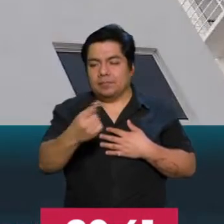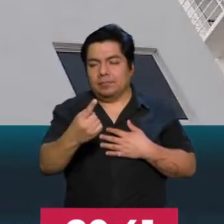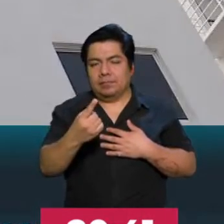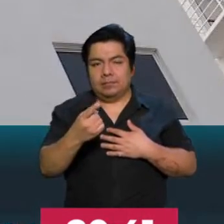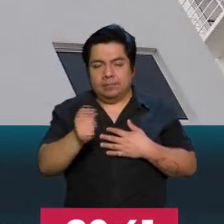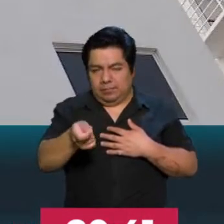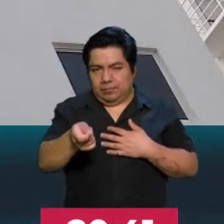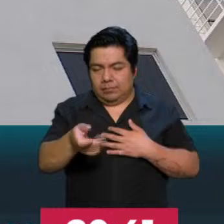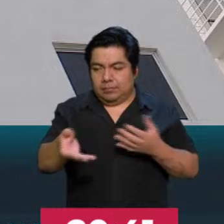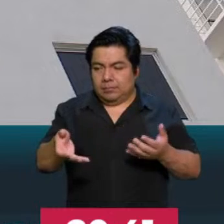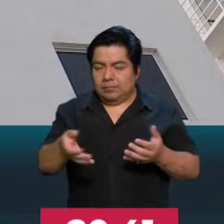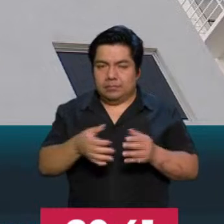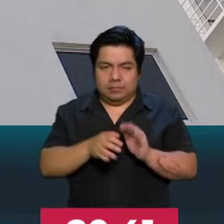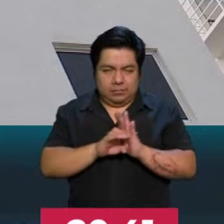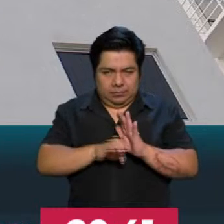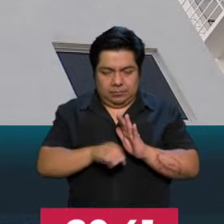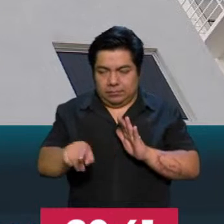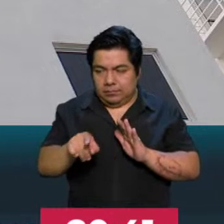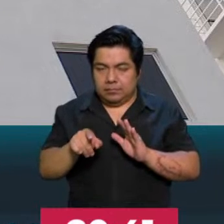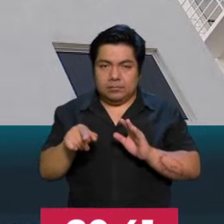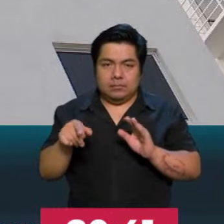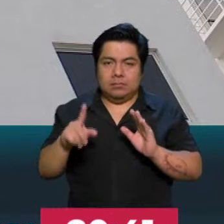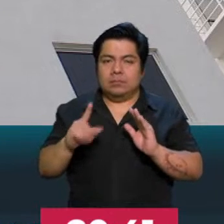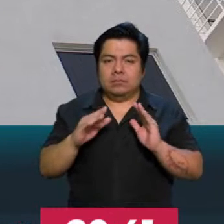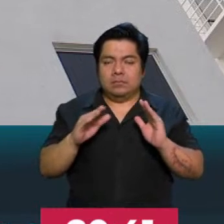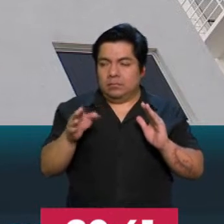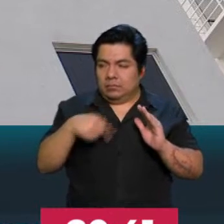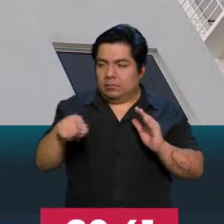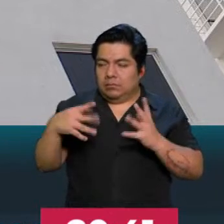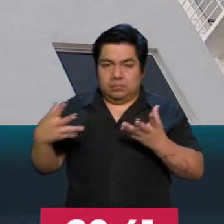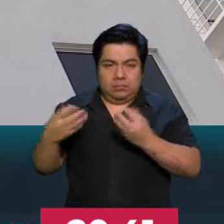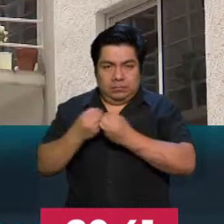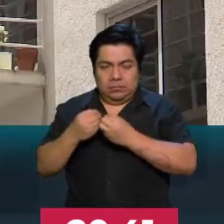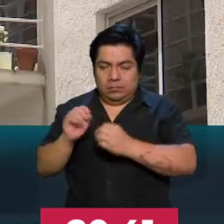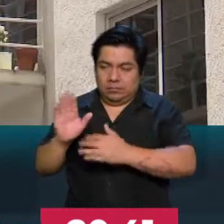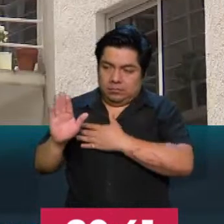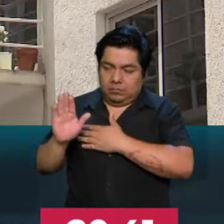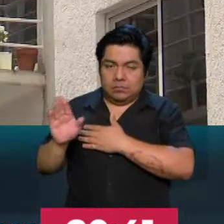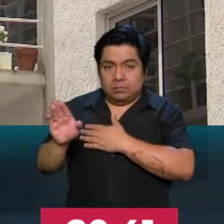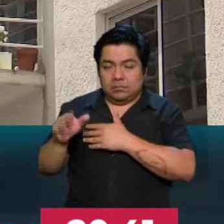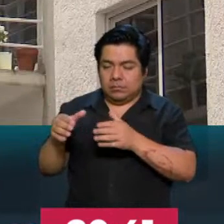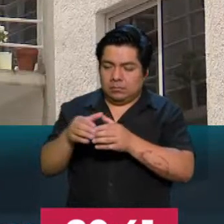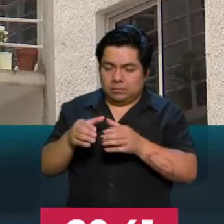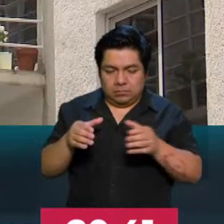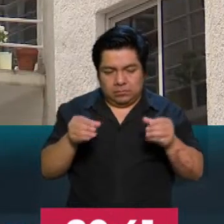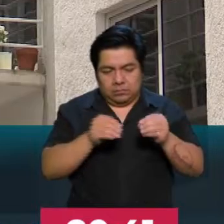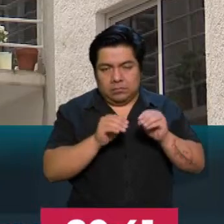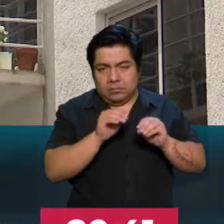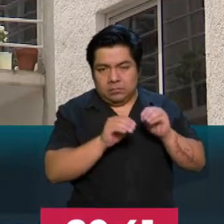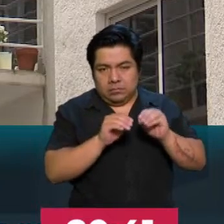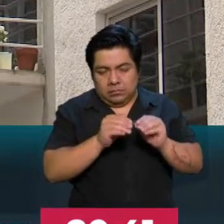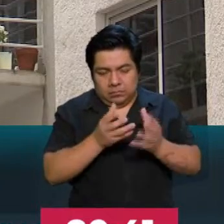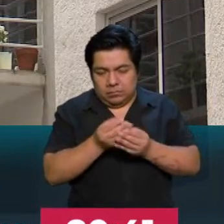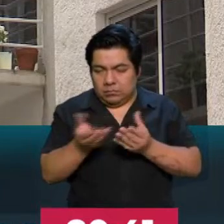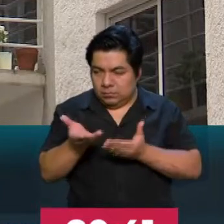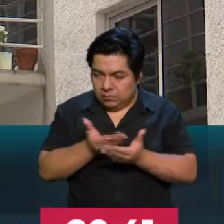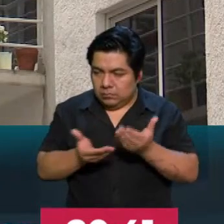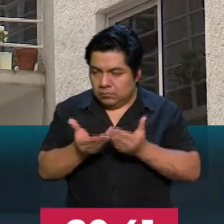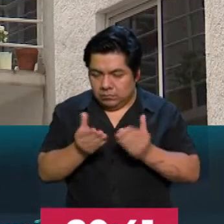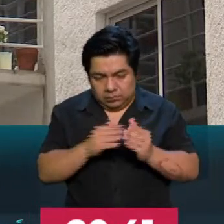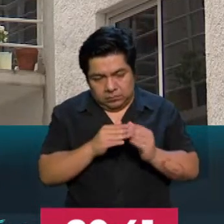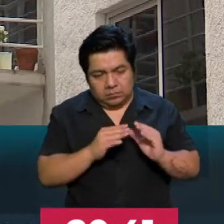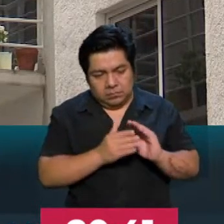decir, el que construyamos un compromiso común, una apuesta colectiva, una voluntad compartida